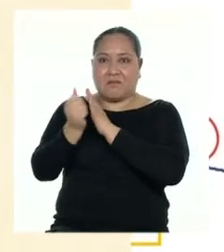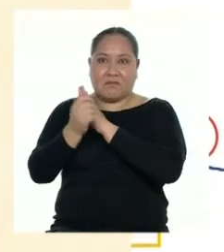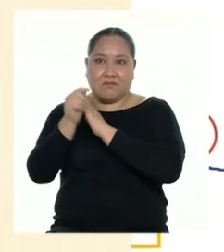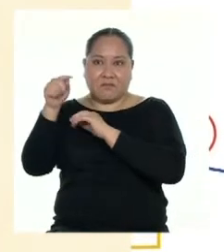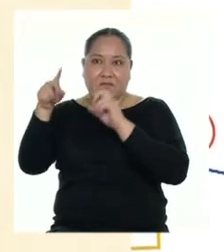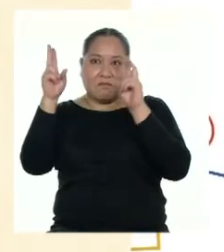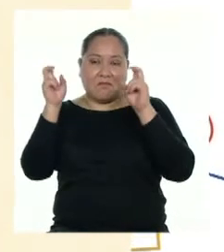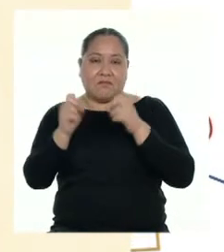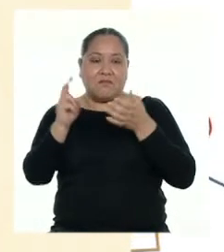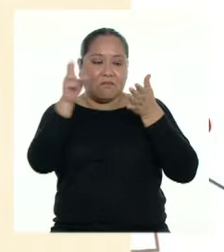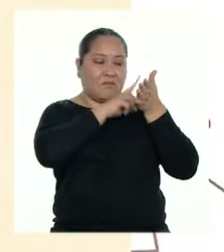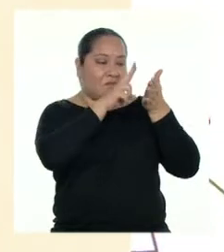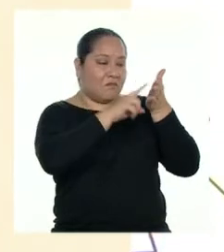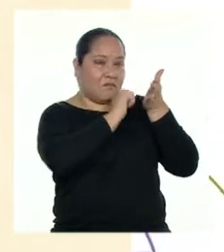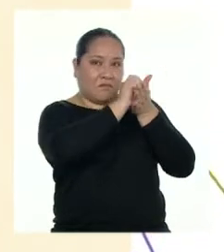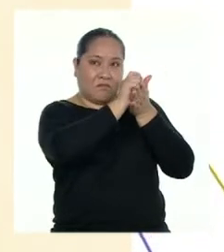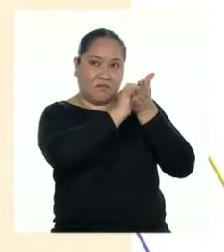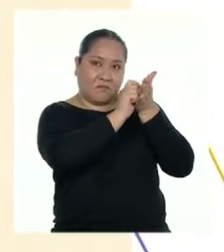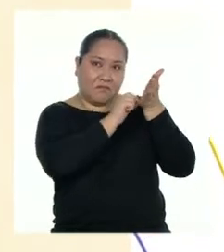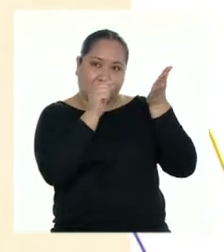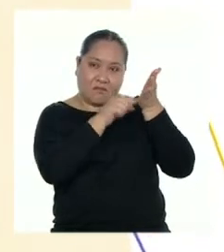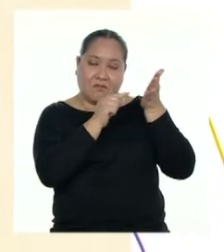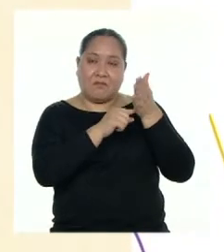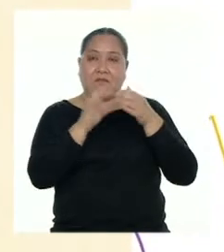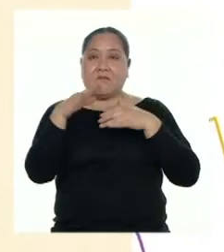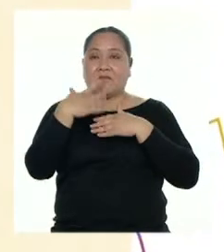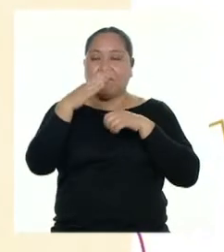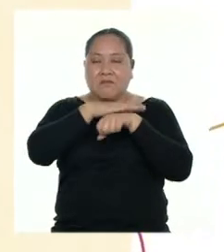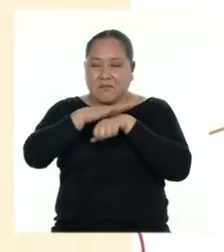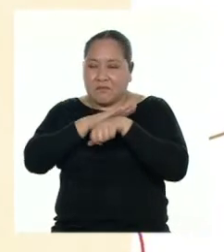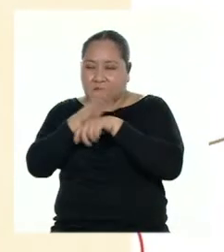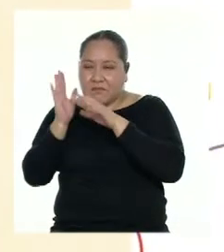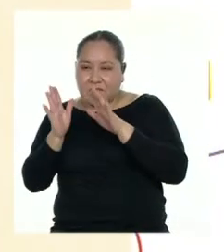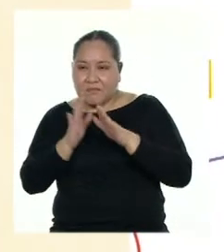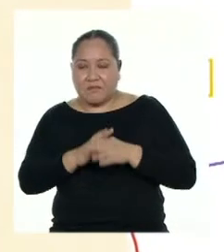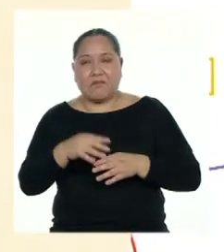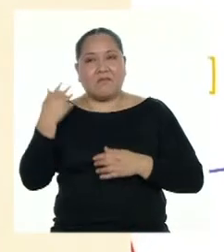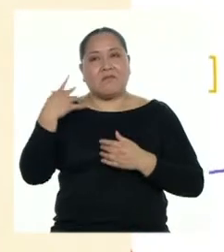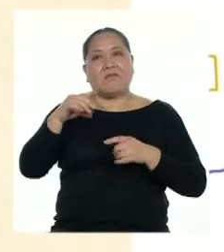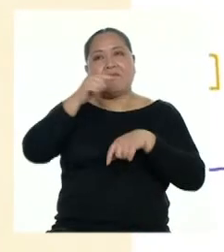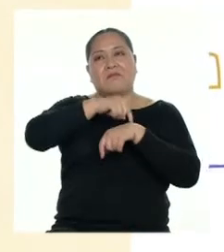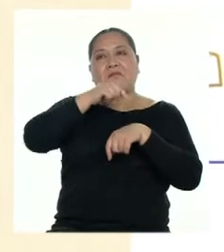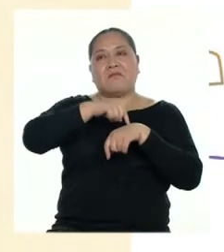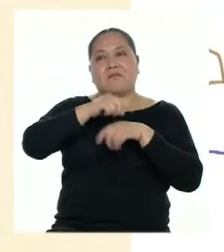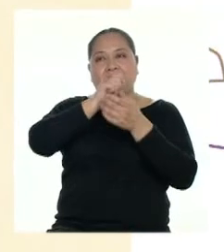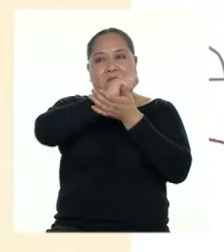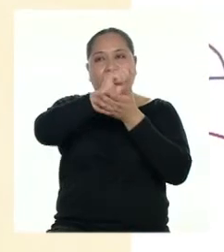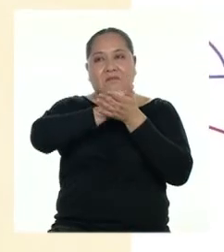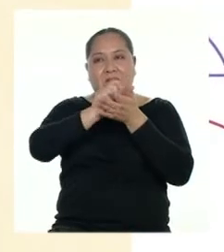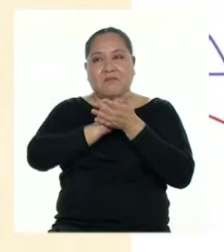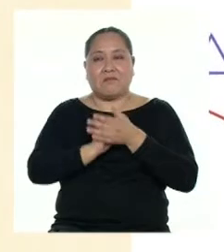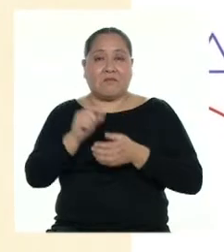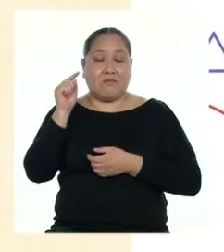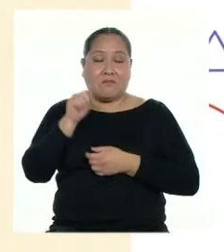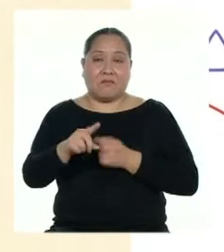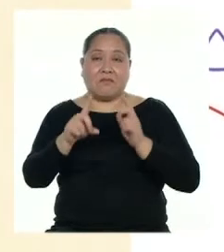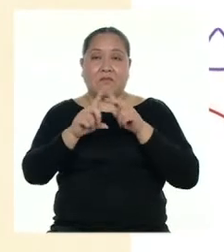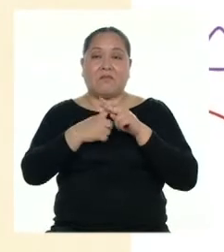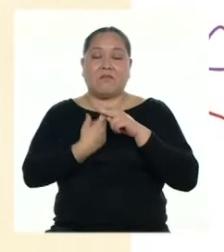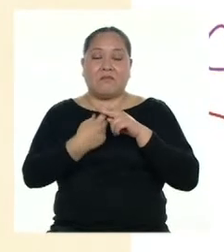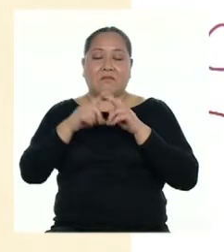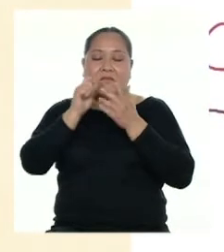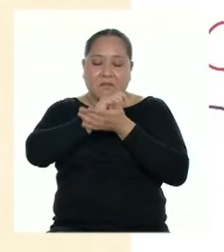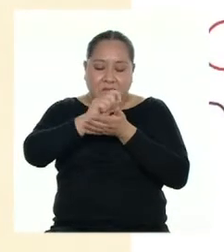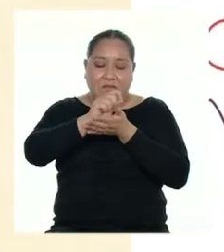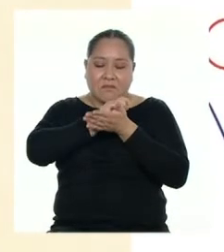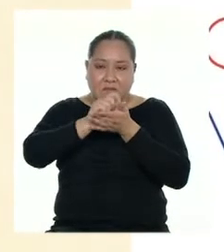tema y la lectura de un texto. Después de la planificación, llegamos a la etapa de textualización, en la que iniciamos la